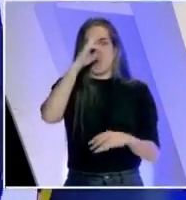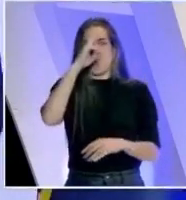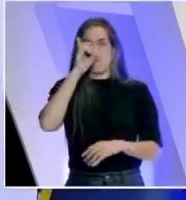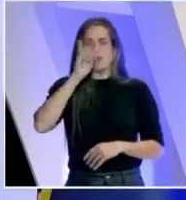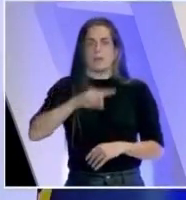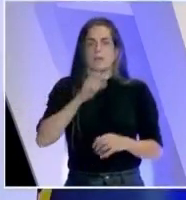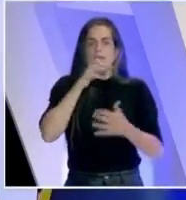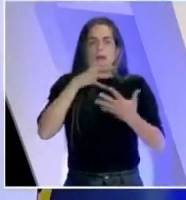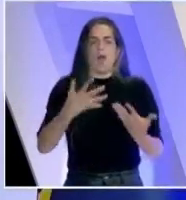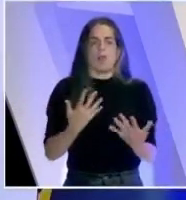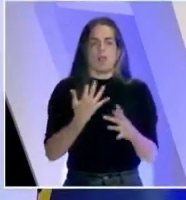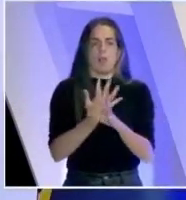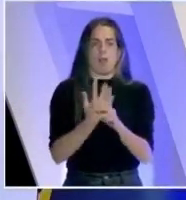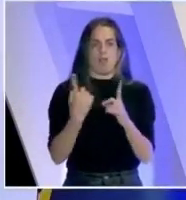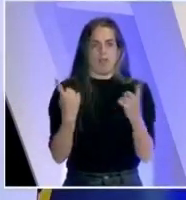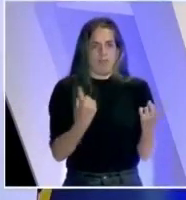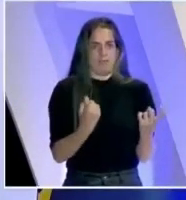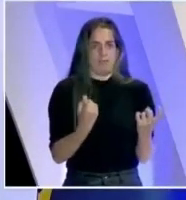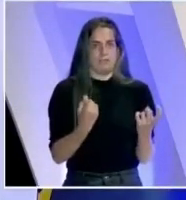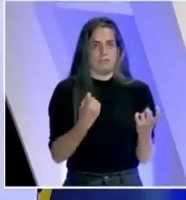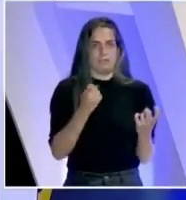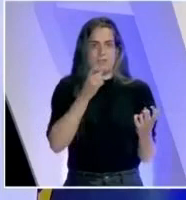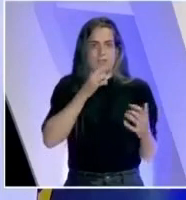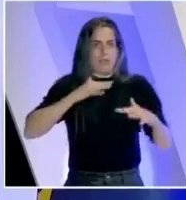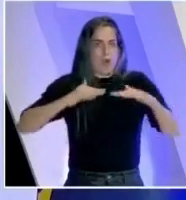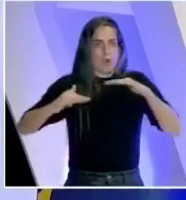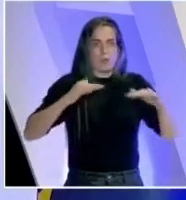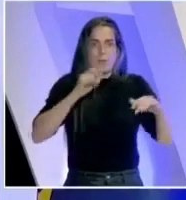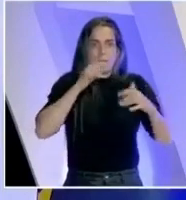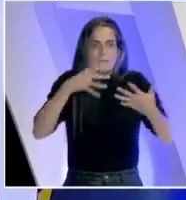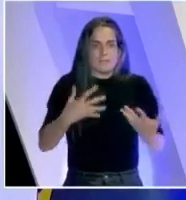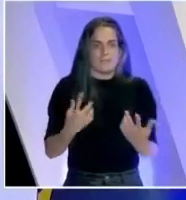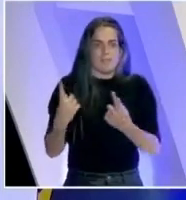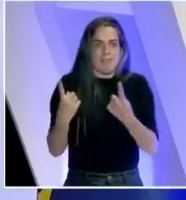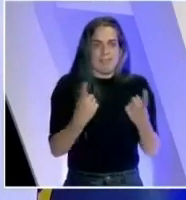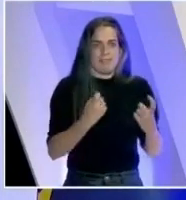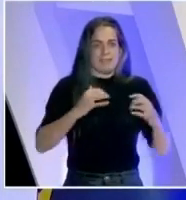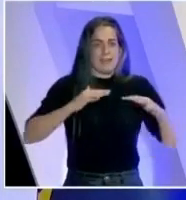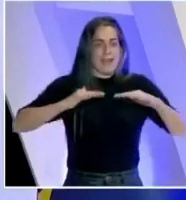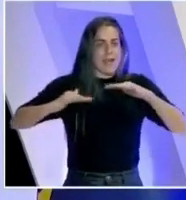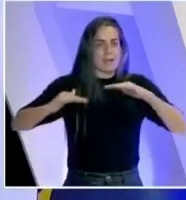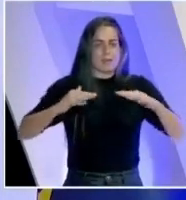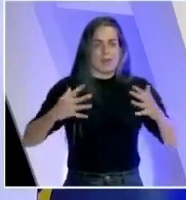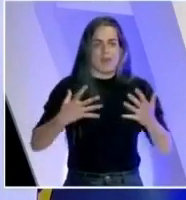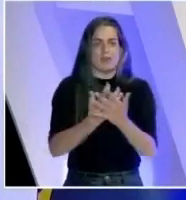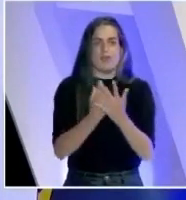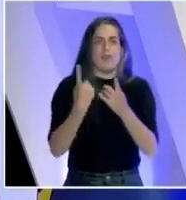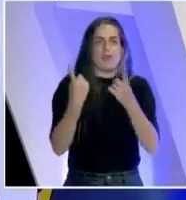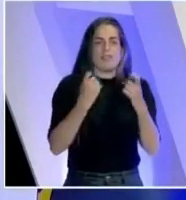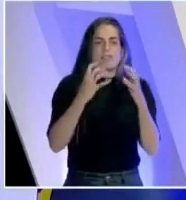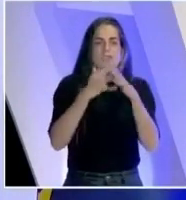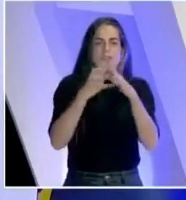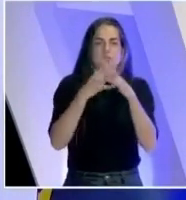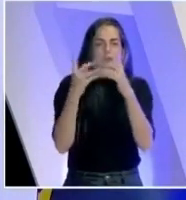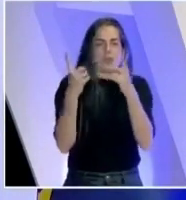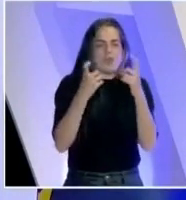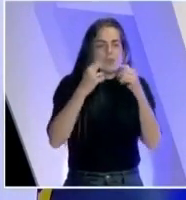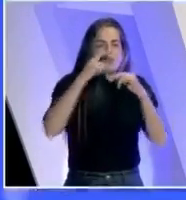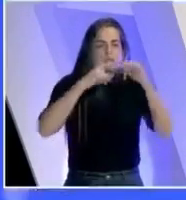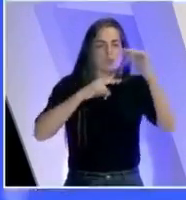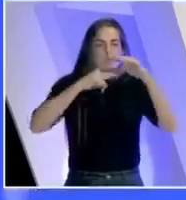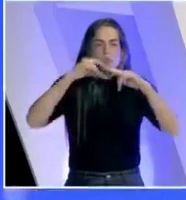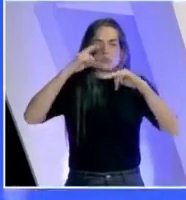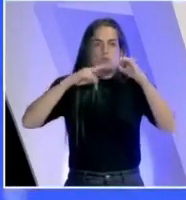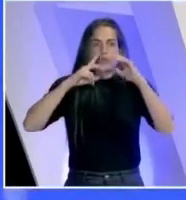el presente. Pero al mismo tiempo, porque actuamos en el presente, lo que tenemos que hacer es construir las estructuras necesarias que